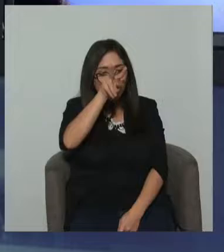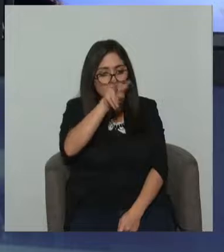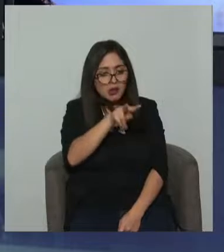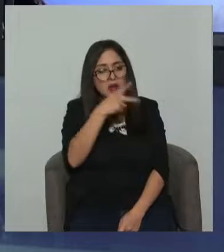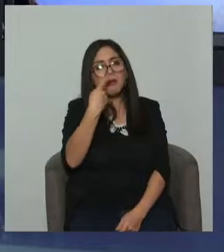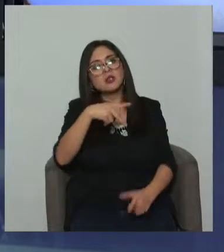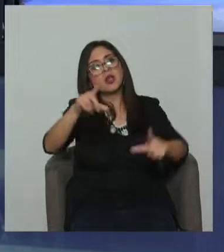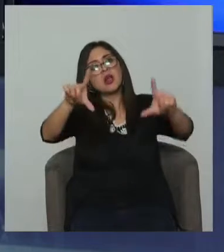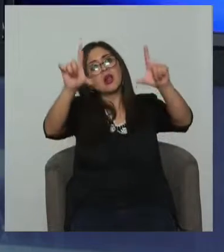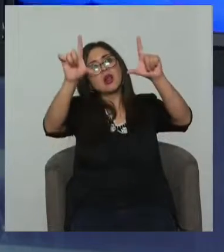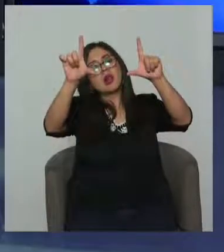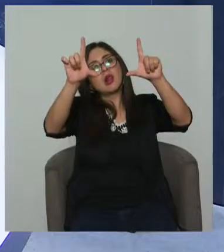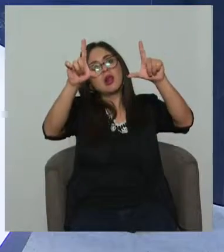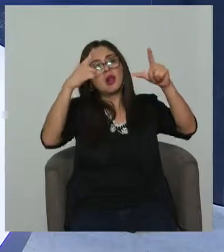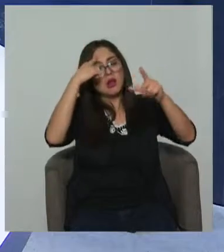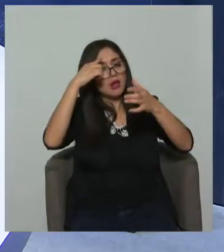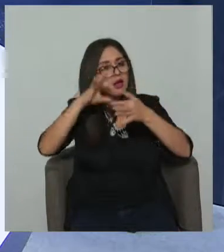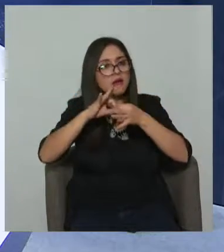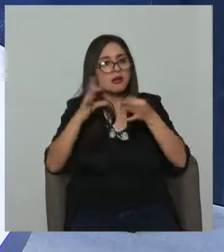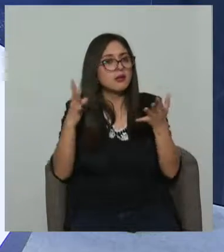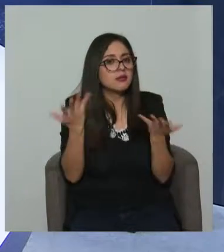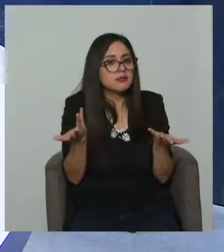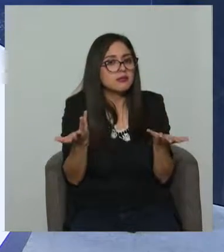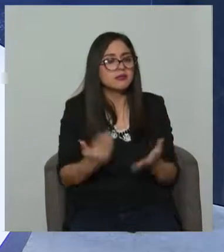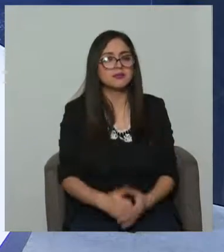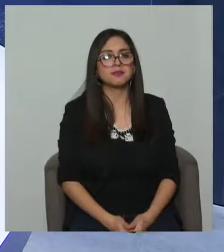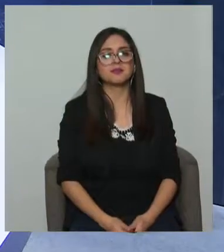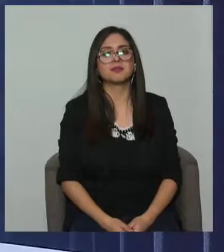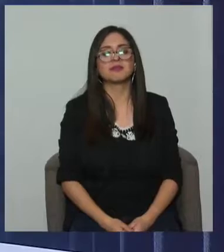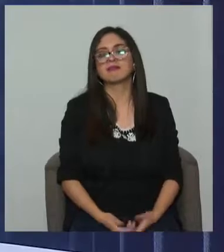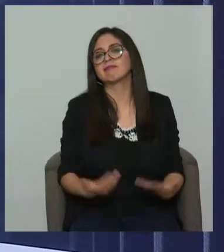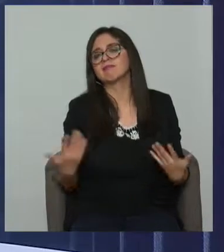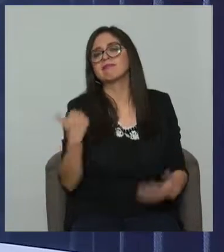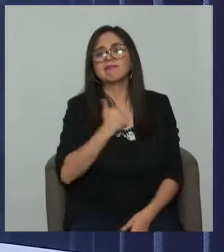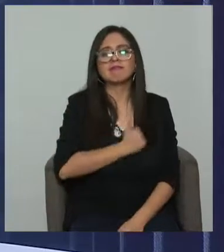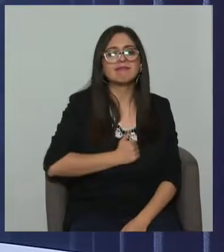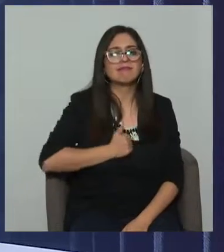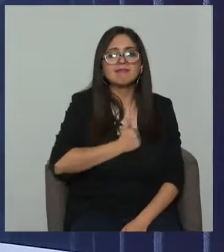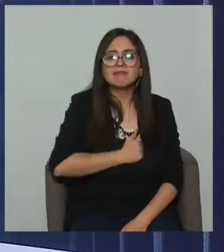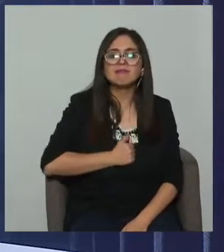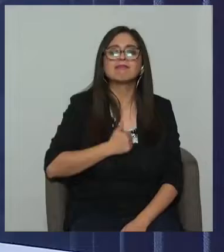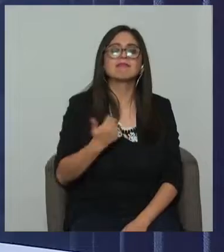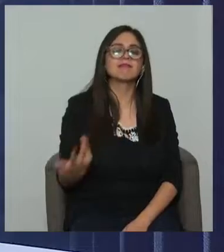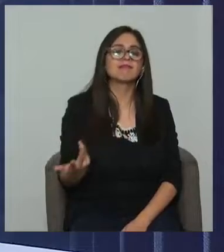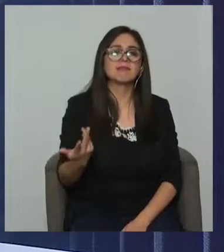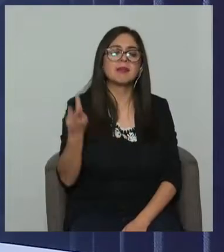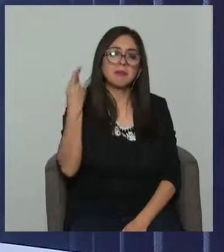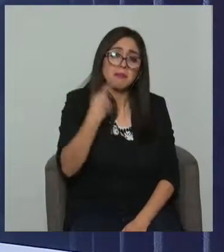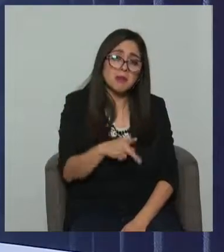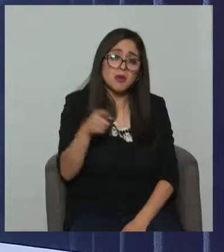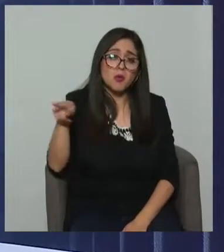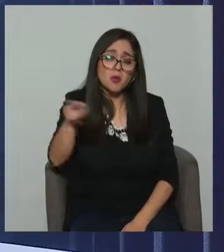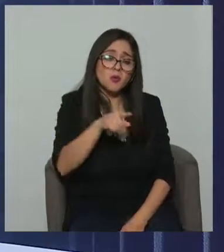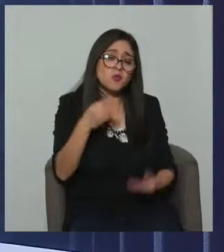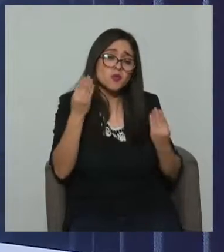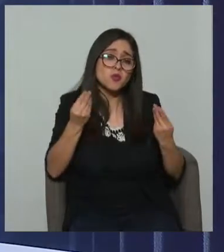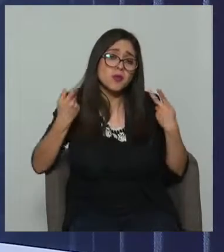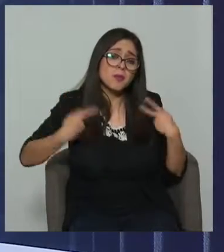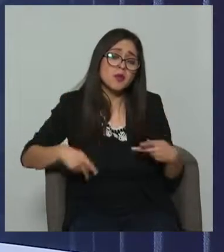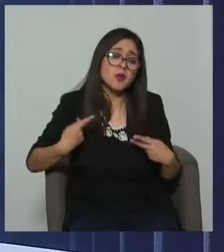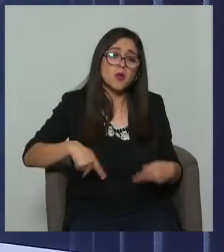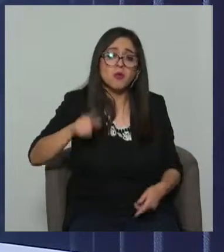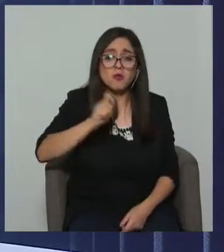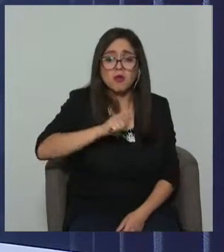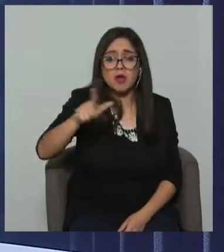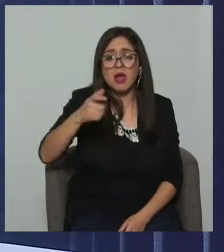esa barbaridad, diría yo. Mire, por desgracia solamente podemos, y digo por desgracia porque pues muchísimos profesionales tenemos que trabajar